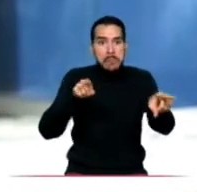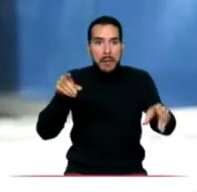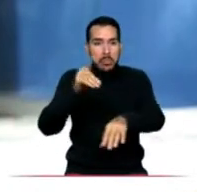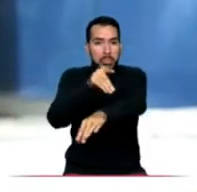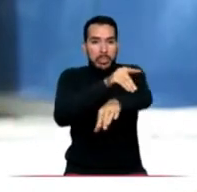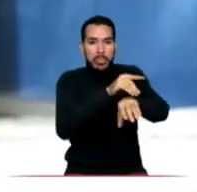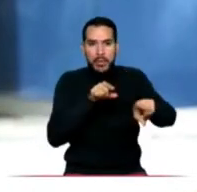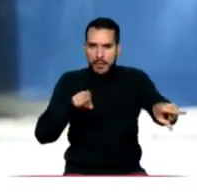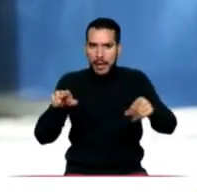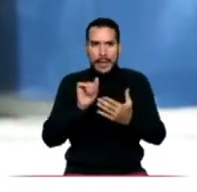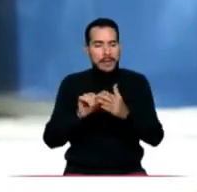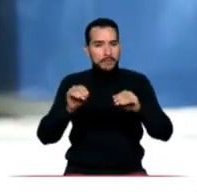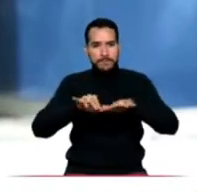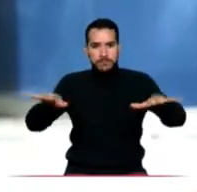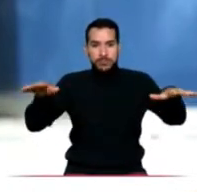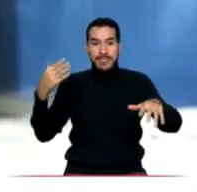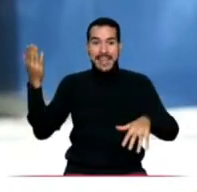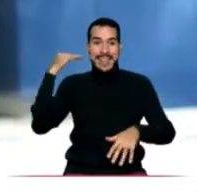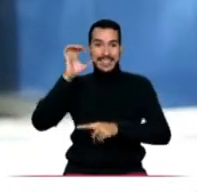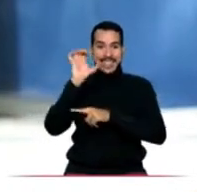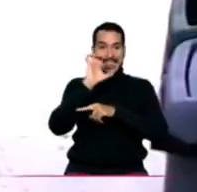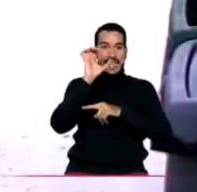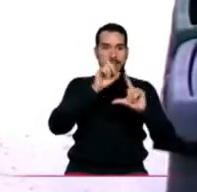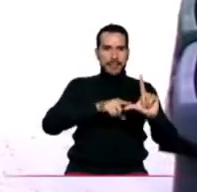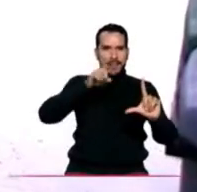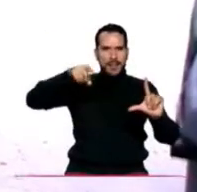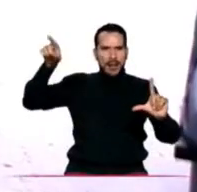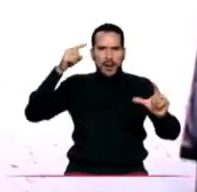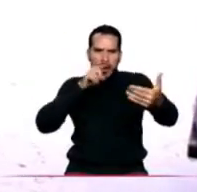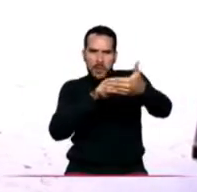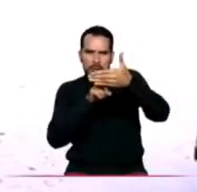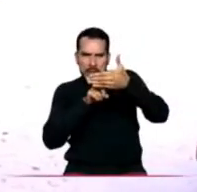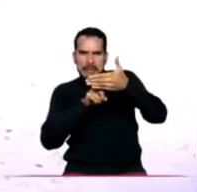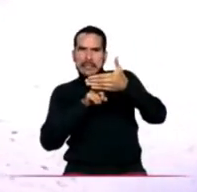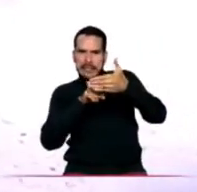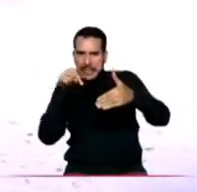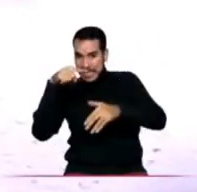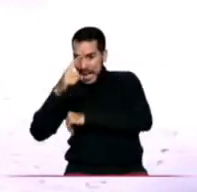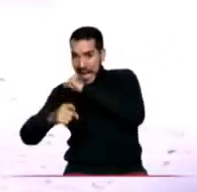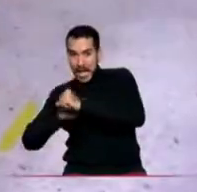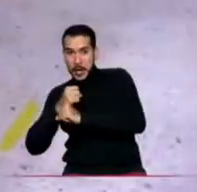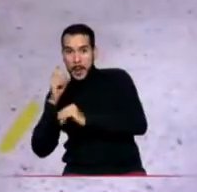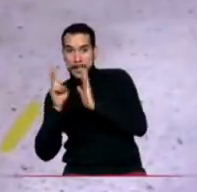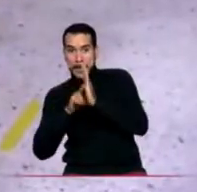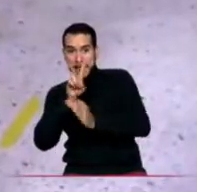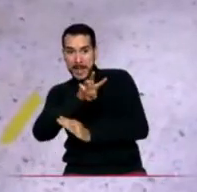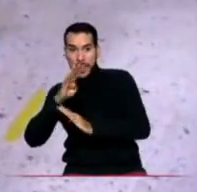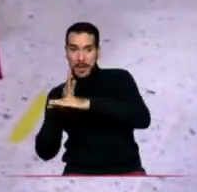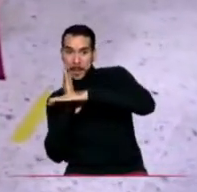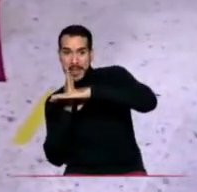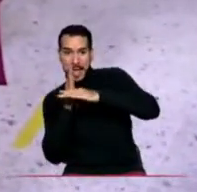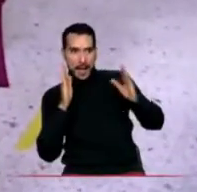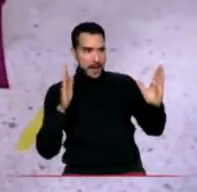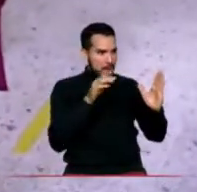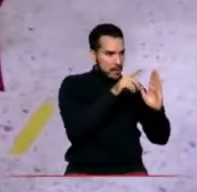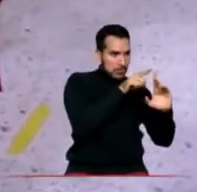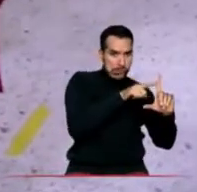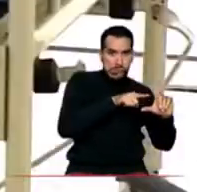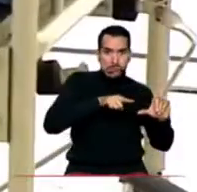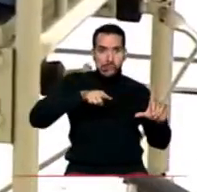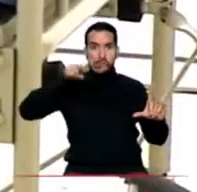las proyecciones epidemiológicas mostraban que íbamos a tener un aumento casi hasta la mitad del año de los casos. Sin embargo, en esta última